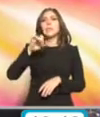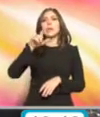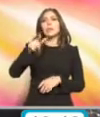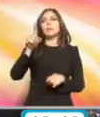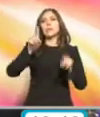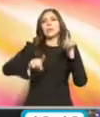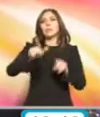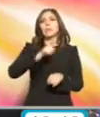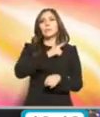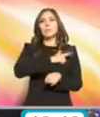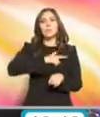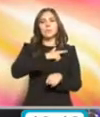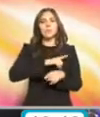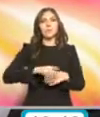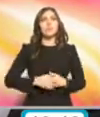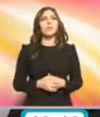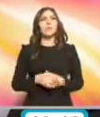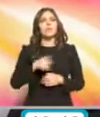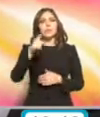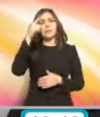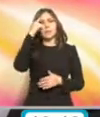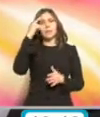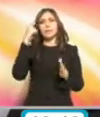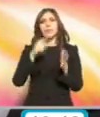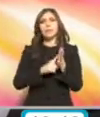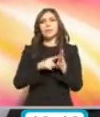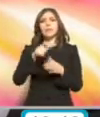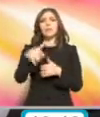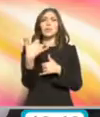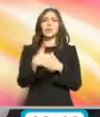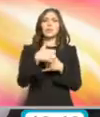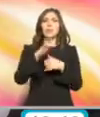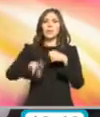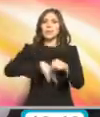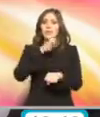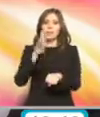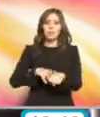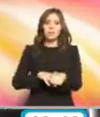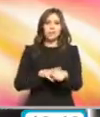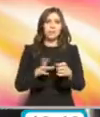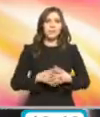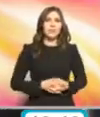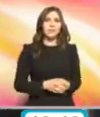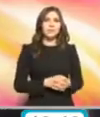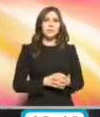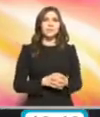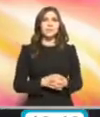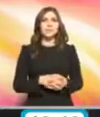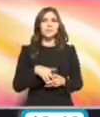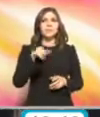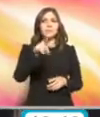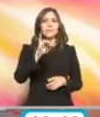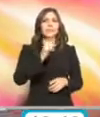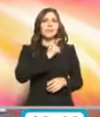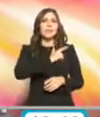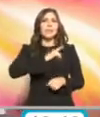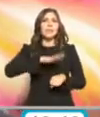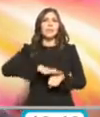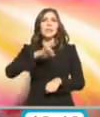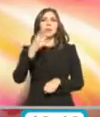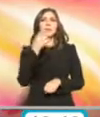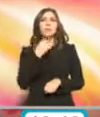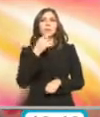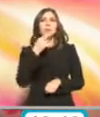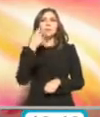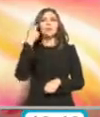creo que ya ya está... Yo El- sí el prefiero yogur más. es Más natural. azúcar. Es natural. El yogur es natural. Sí, yo sí lo prefiero un poquito más dulce, pero